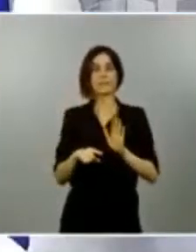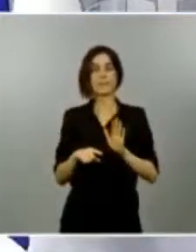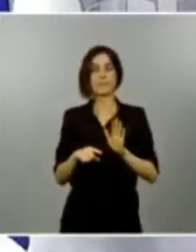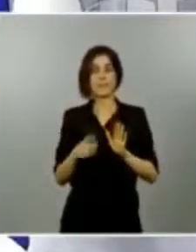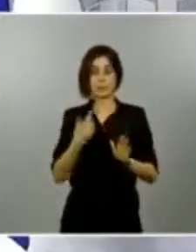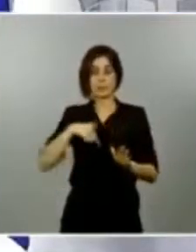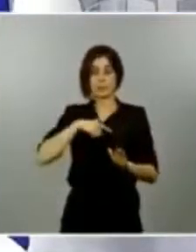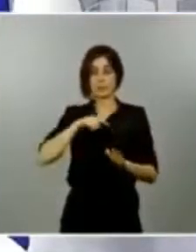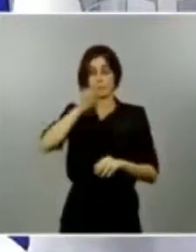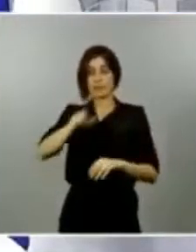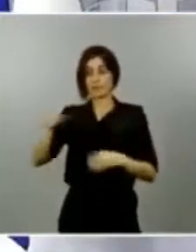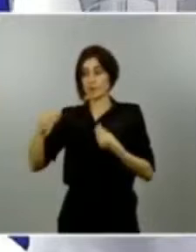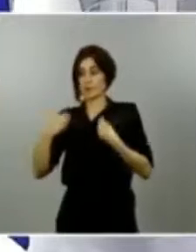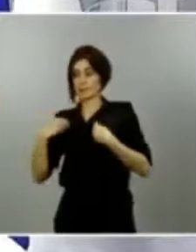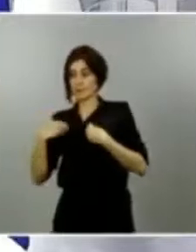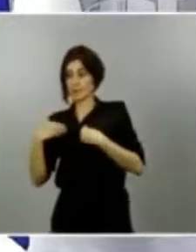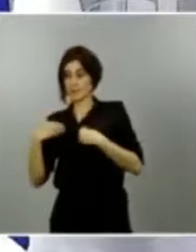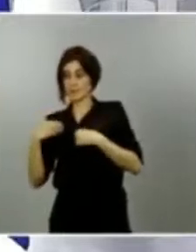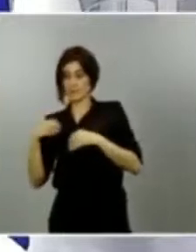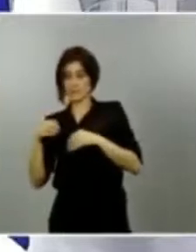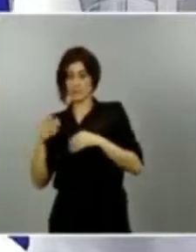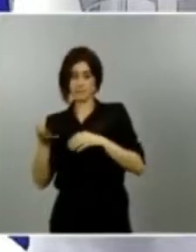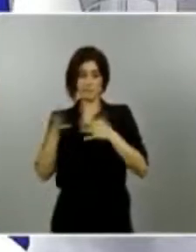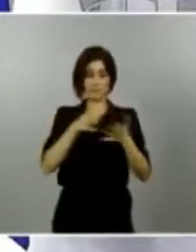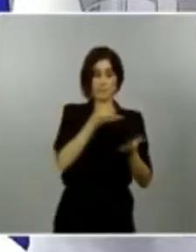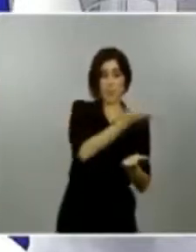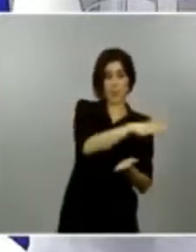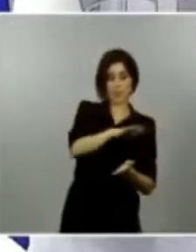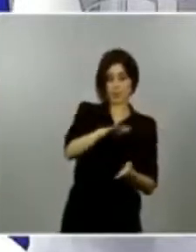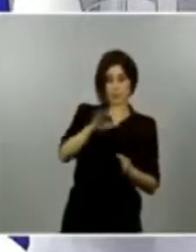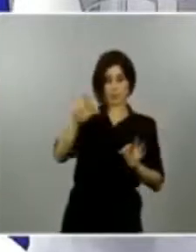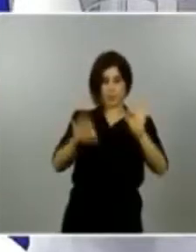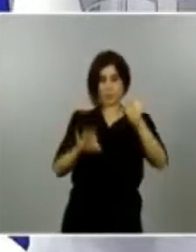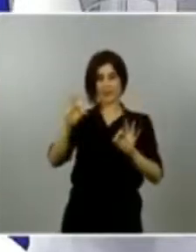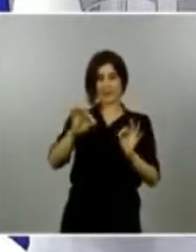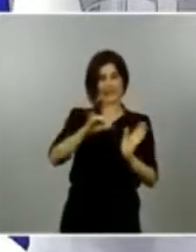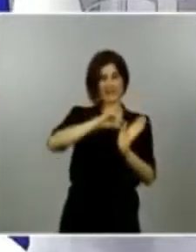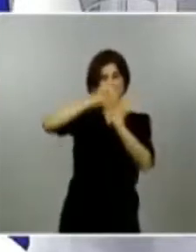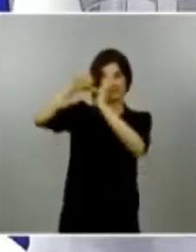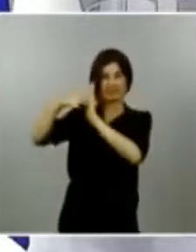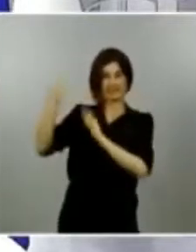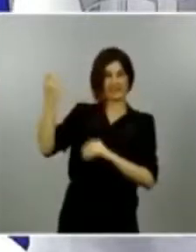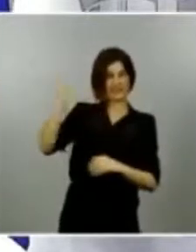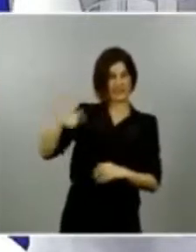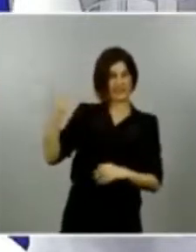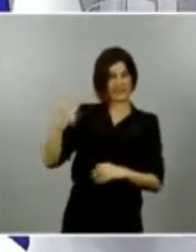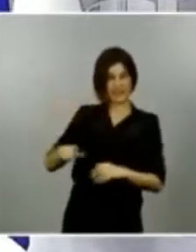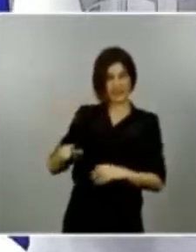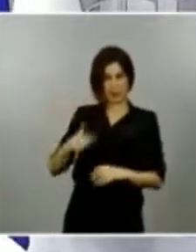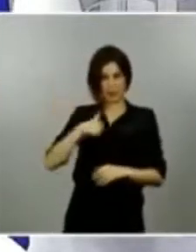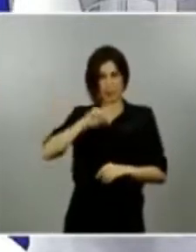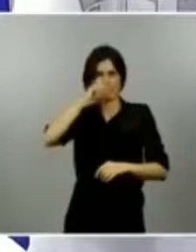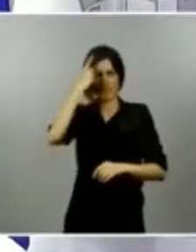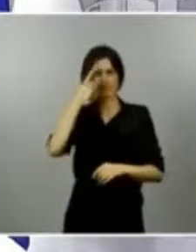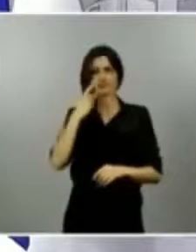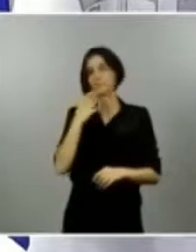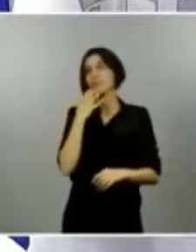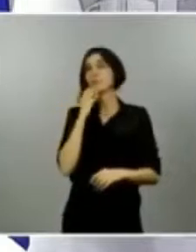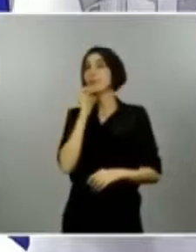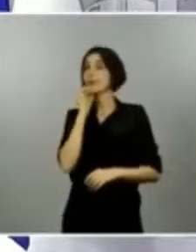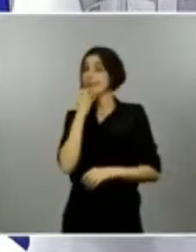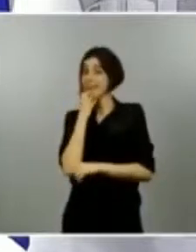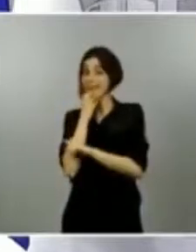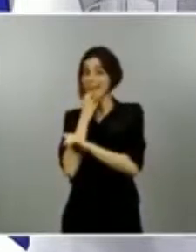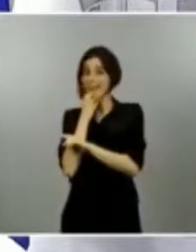nuestro entorno también tienen más turismo y que incluso algunos como es el caso de grecia que invierten bastante menos